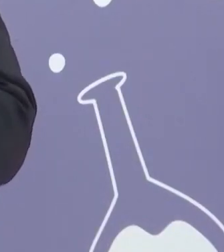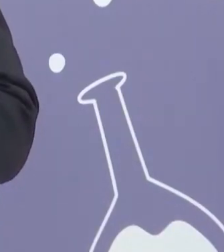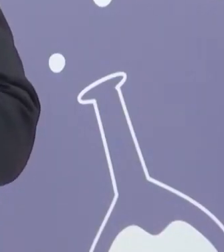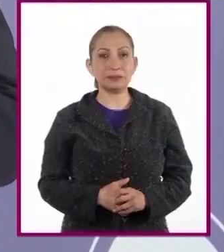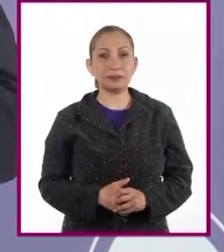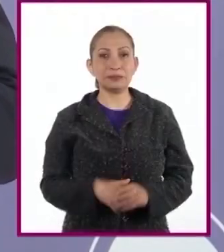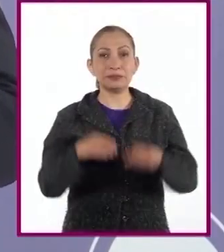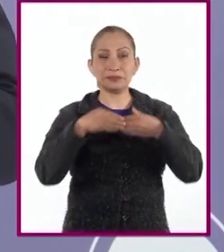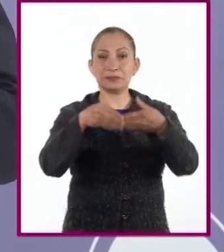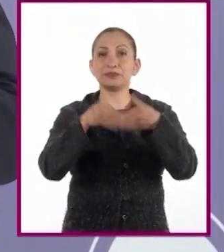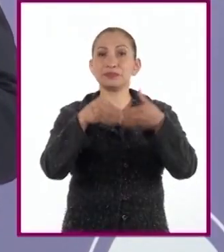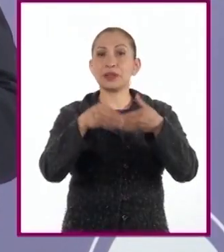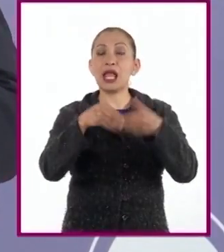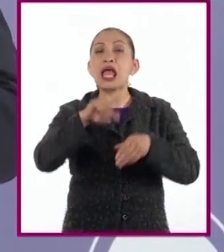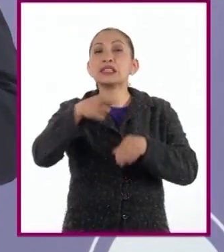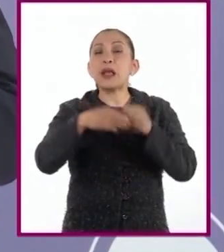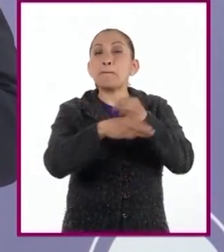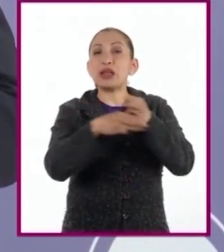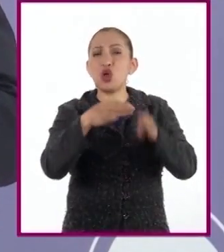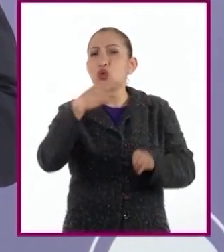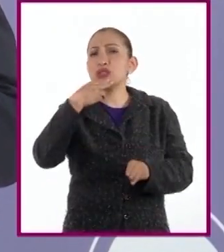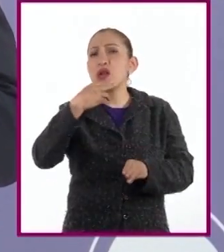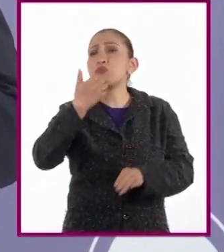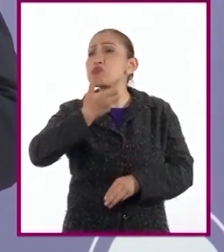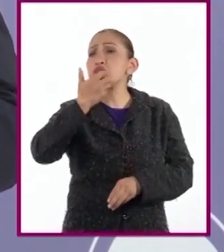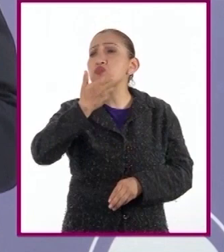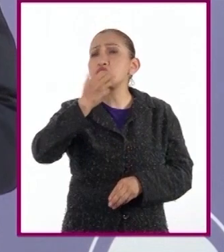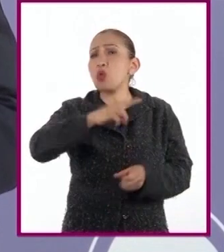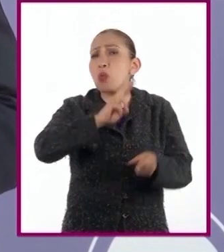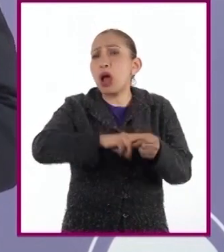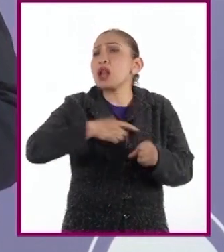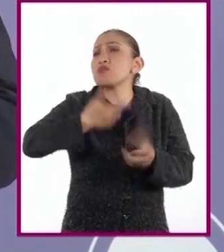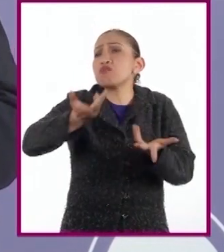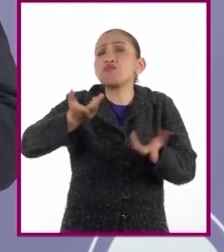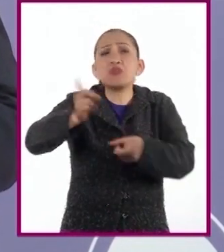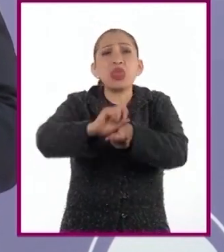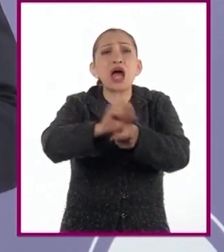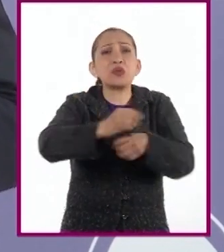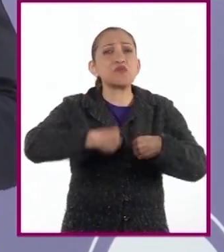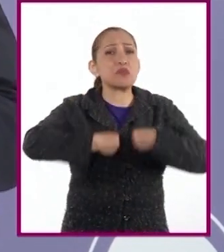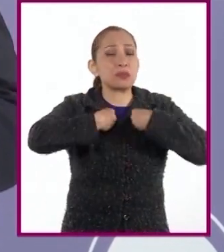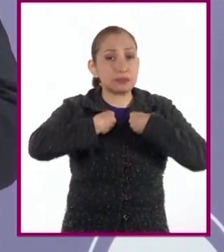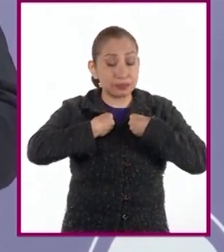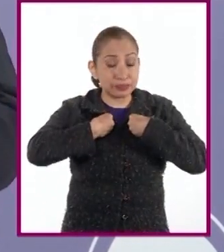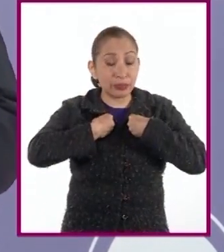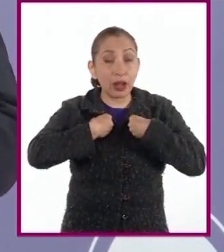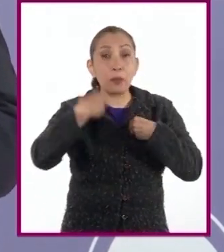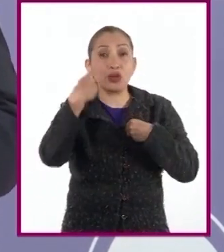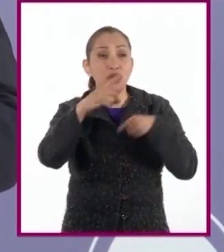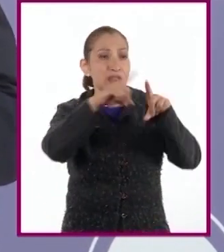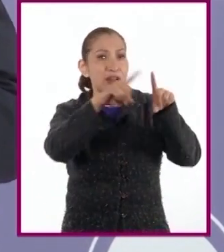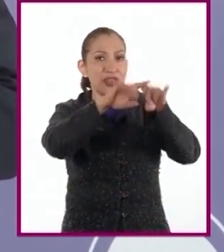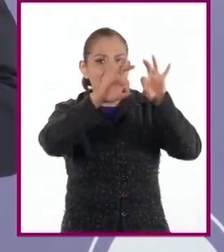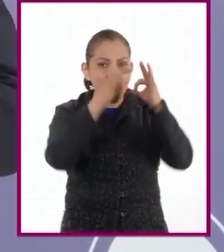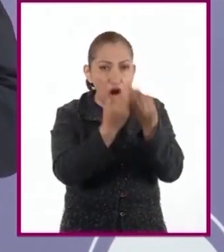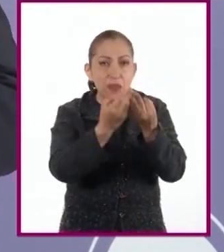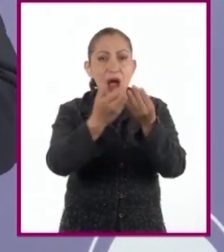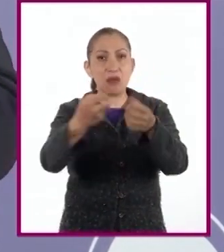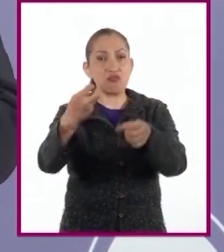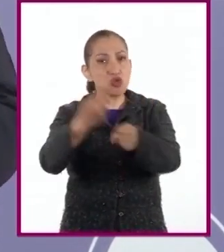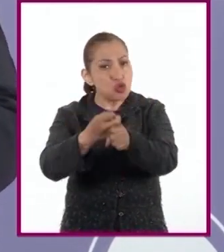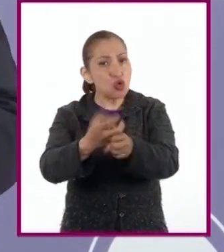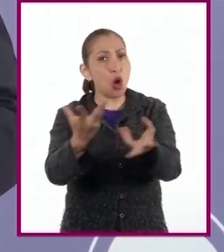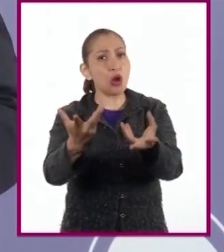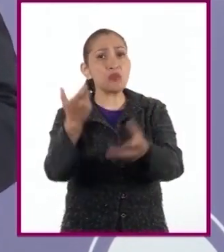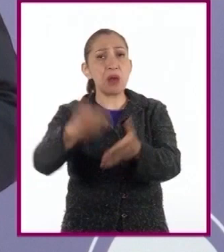Los plásticos son materiales que utilizamos comúnmente en casi todos los ámbitos de nuestra vida, por su versatilidad, resistencia